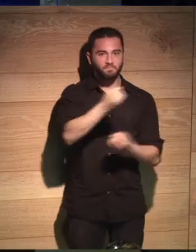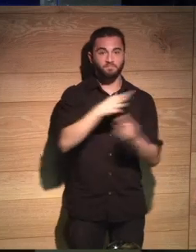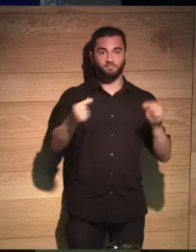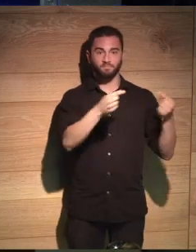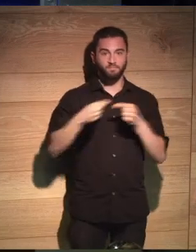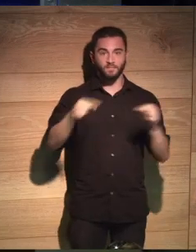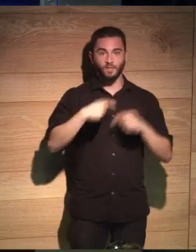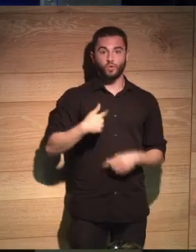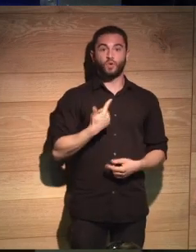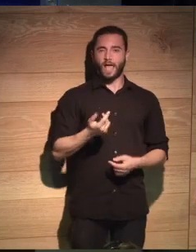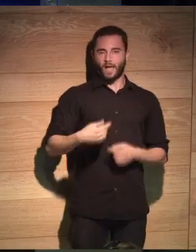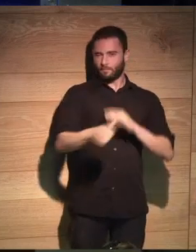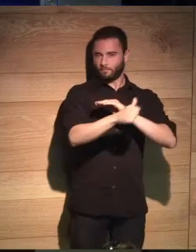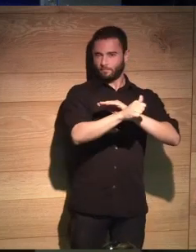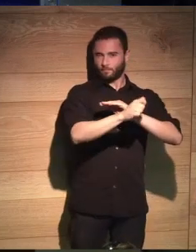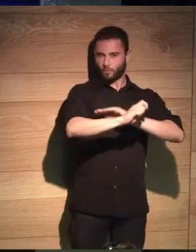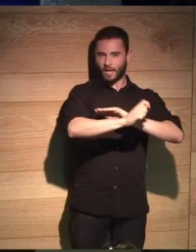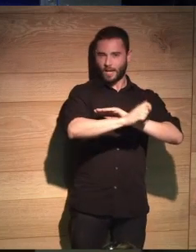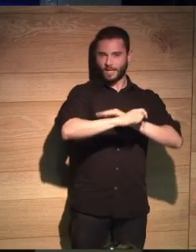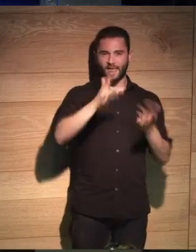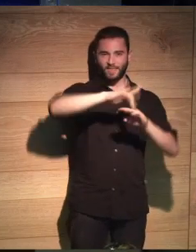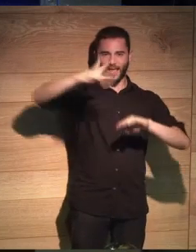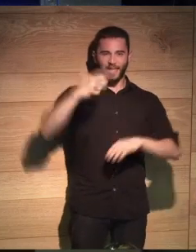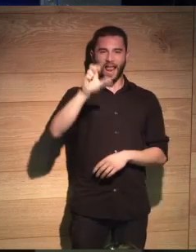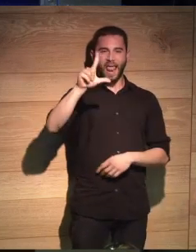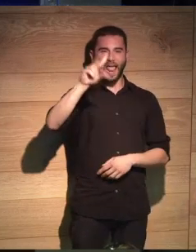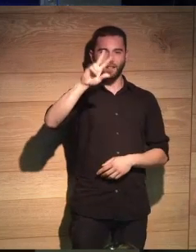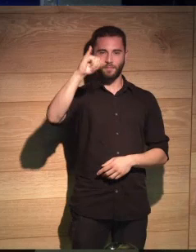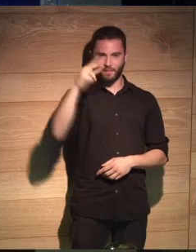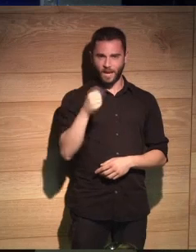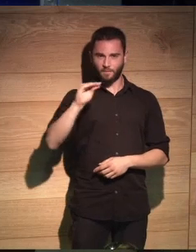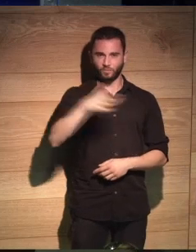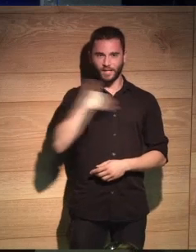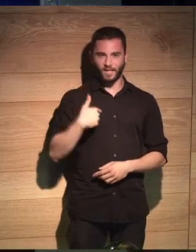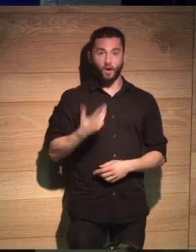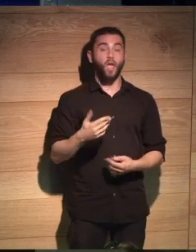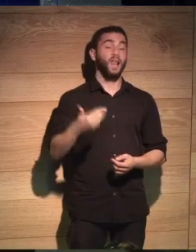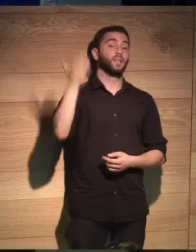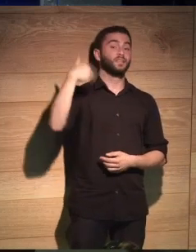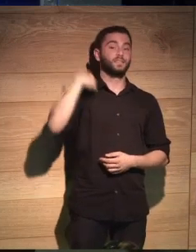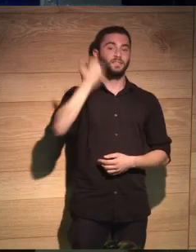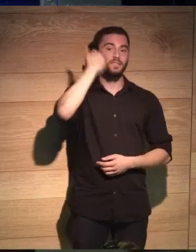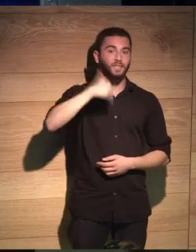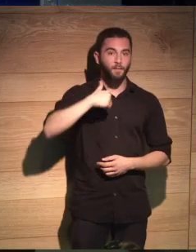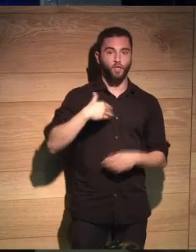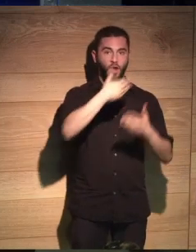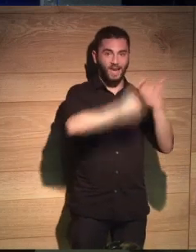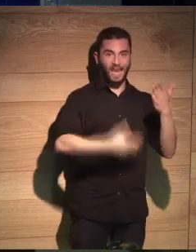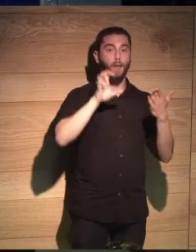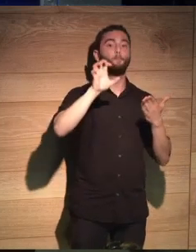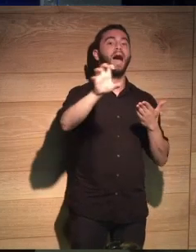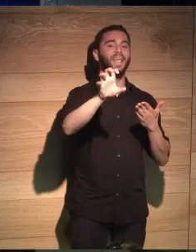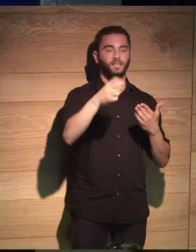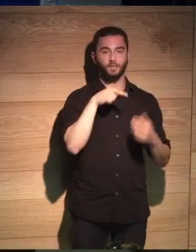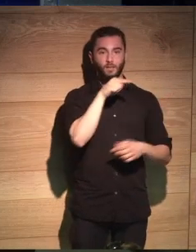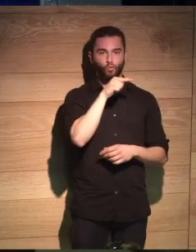Elvira, me gustaría preguntarte, no sé si leísteis en junio en el diario El País un sábado, para Hoja de Lata, un